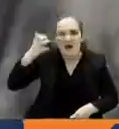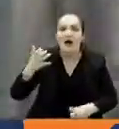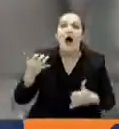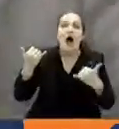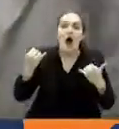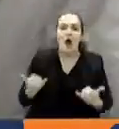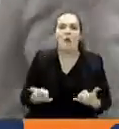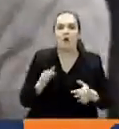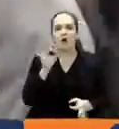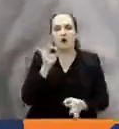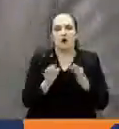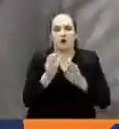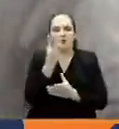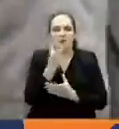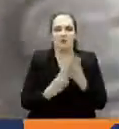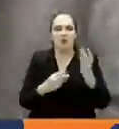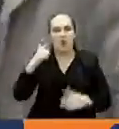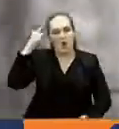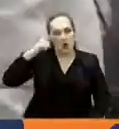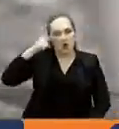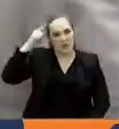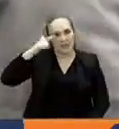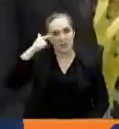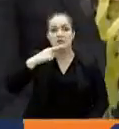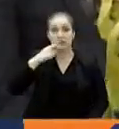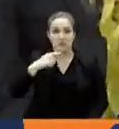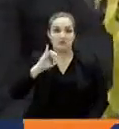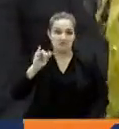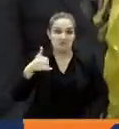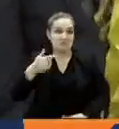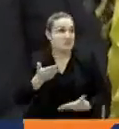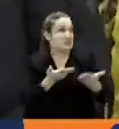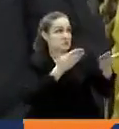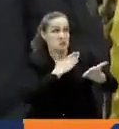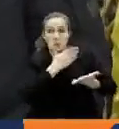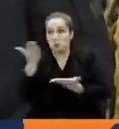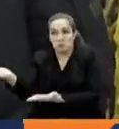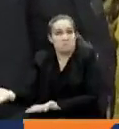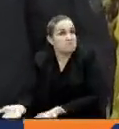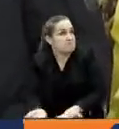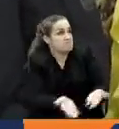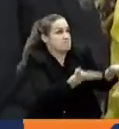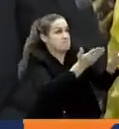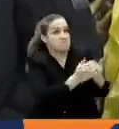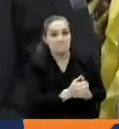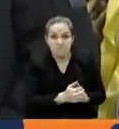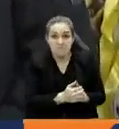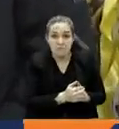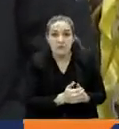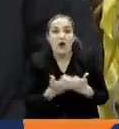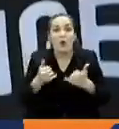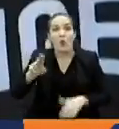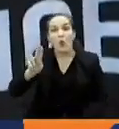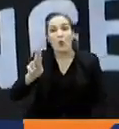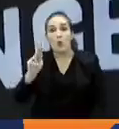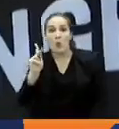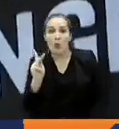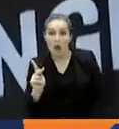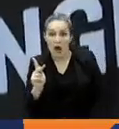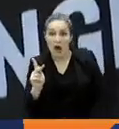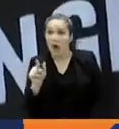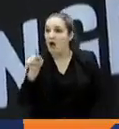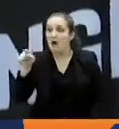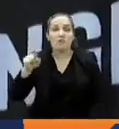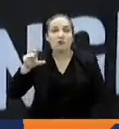por el Tribunal de Apelaciones de Londres al aceptar la petición de Estados Unidos de desestimar la decisión británica de no extraditarlo